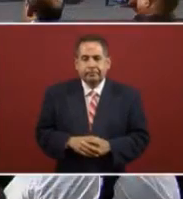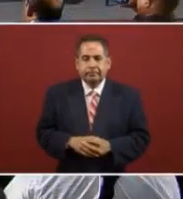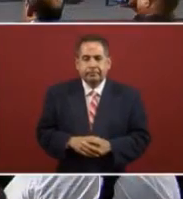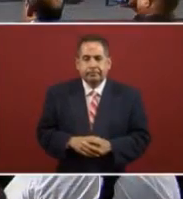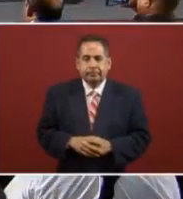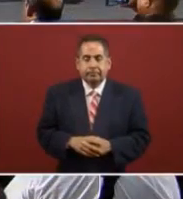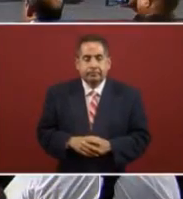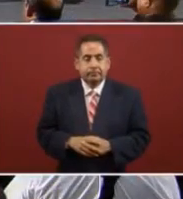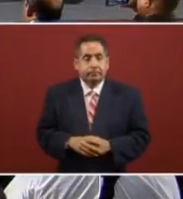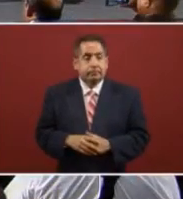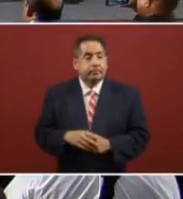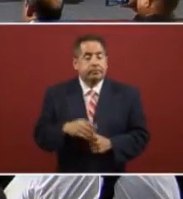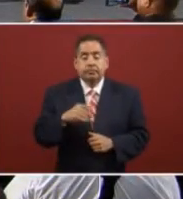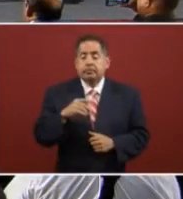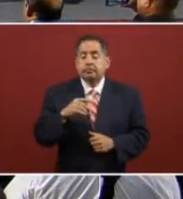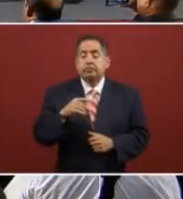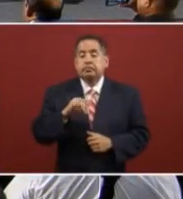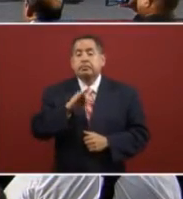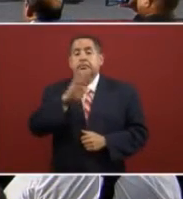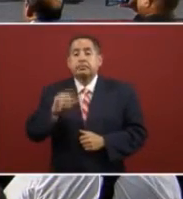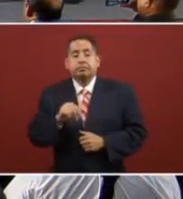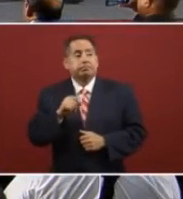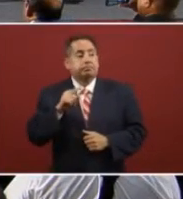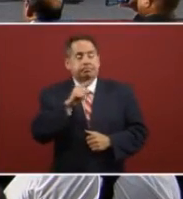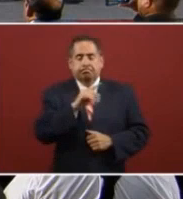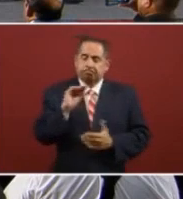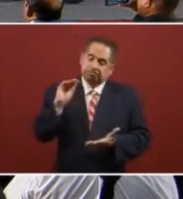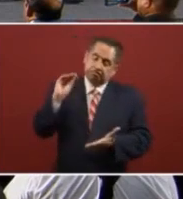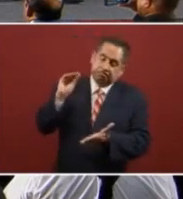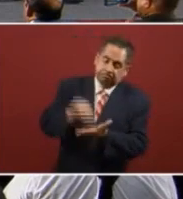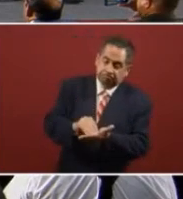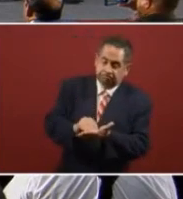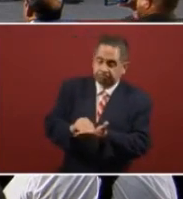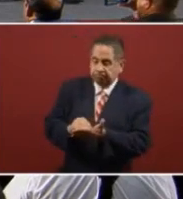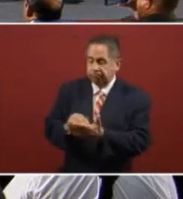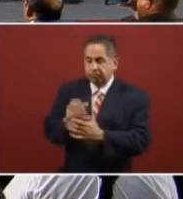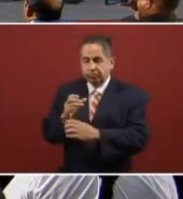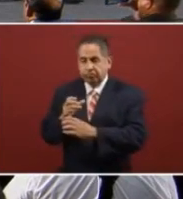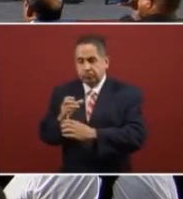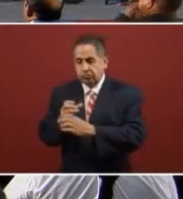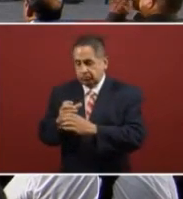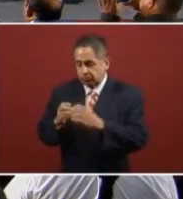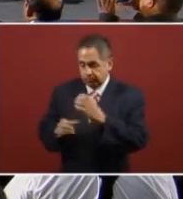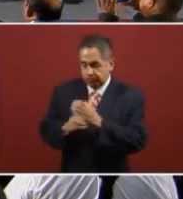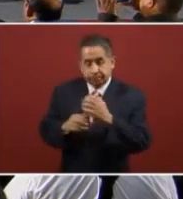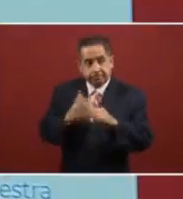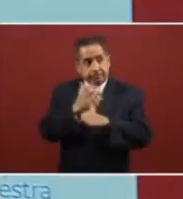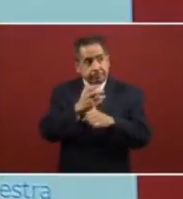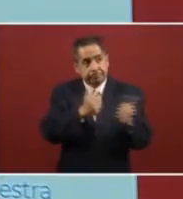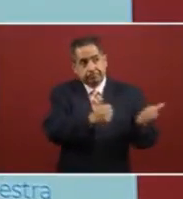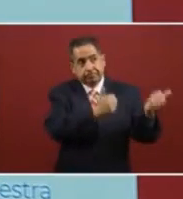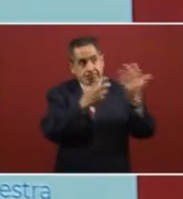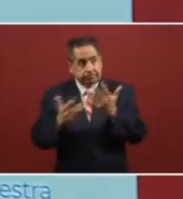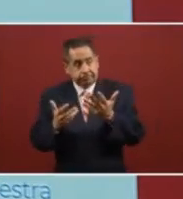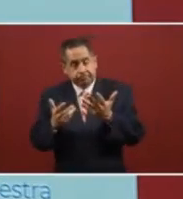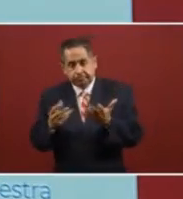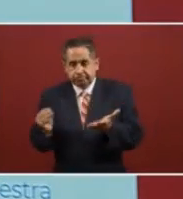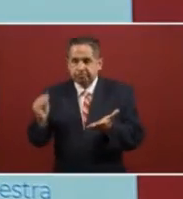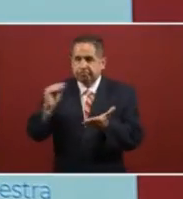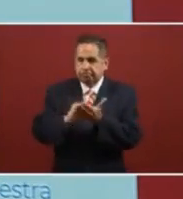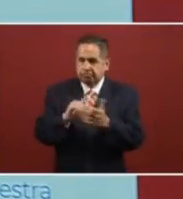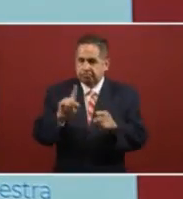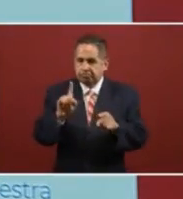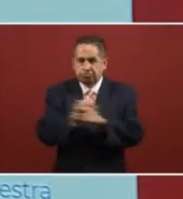La de tener que aplicar a ciertas mercancías de Estados Unidos las